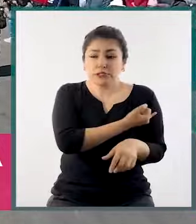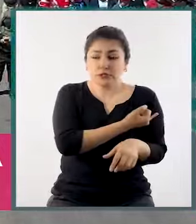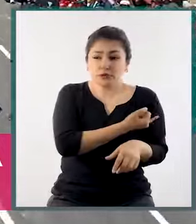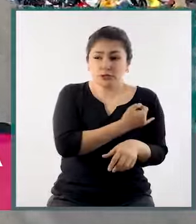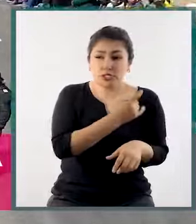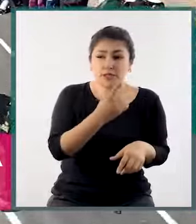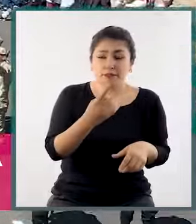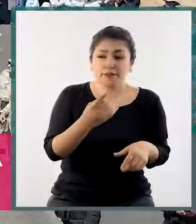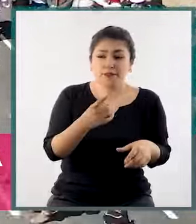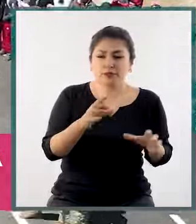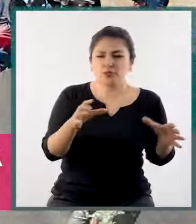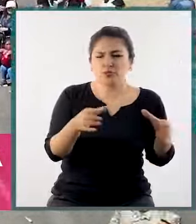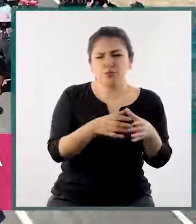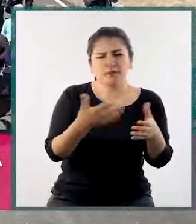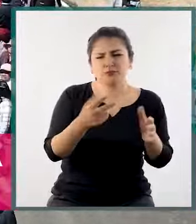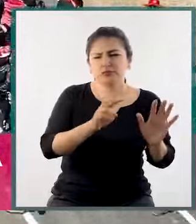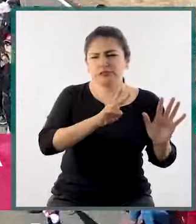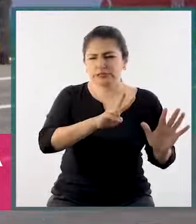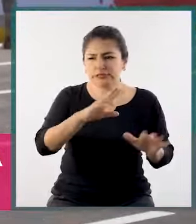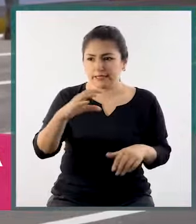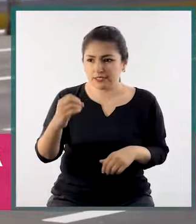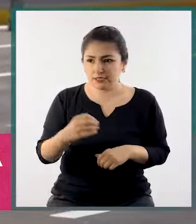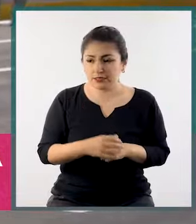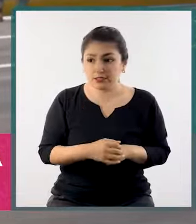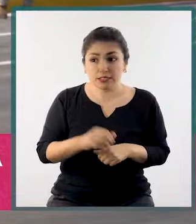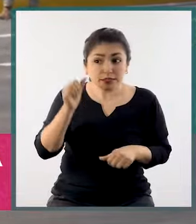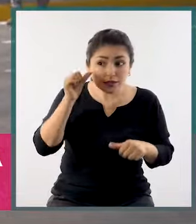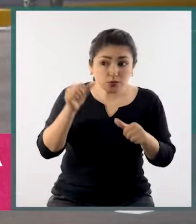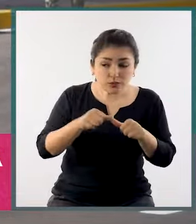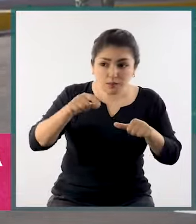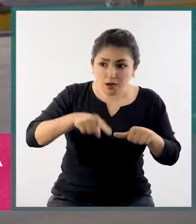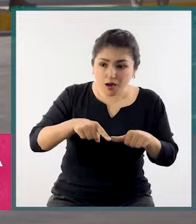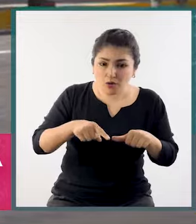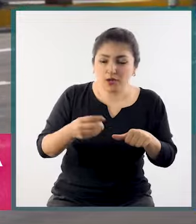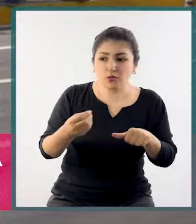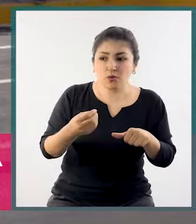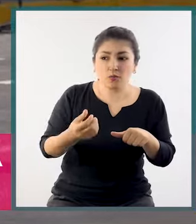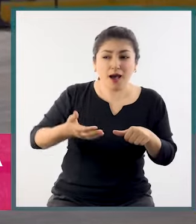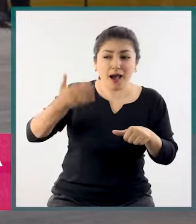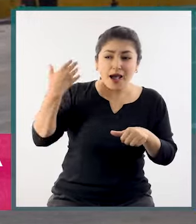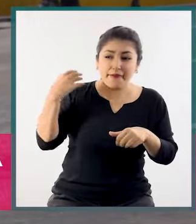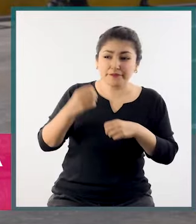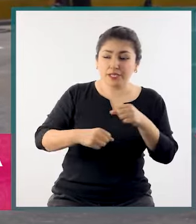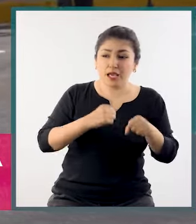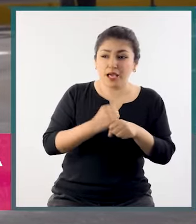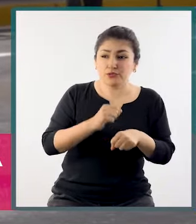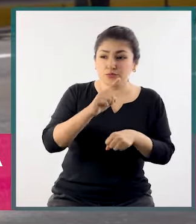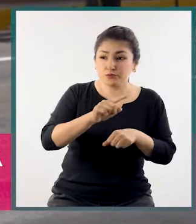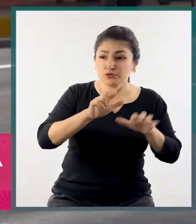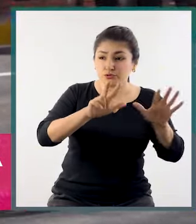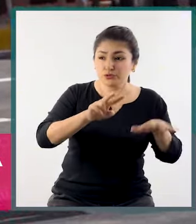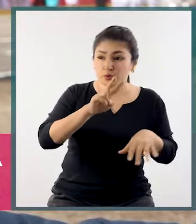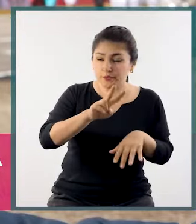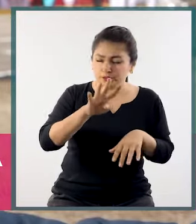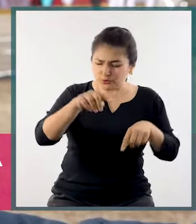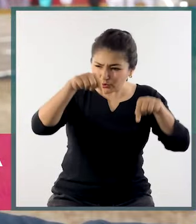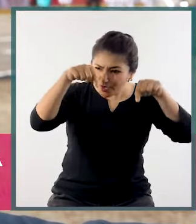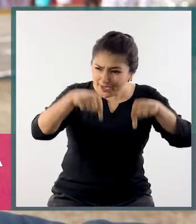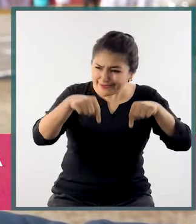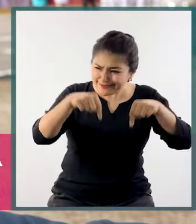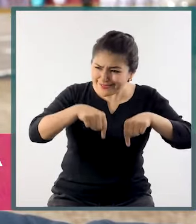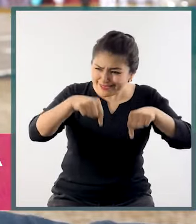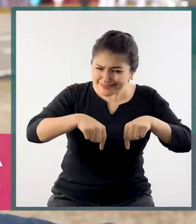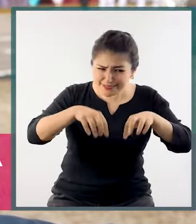públicas, diríamos, estamos bordeando los 70. Recordemos que esto es a raíz, pues, que un 6 de agosto de 1824,